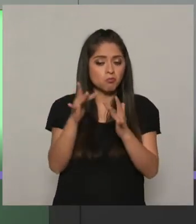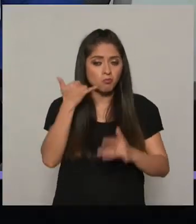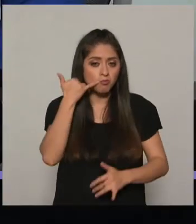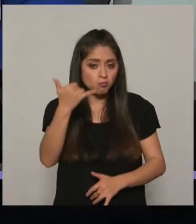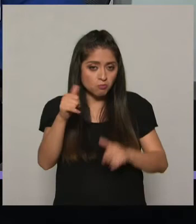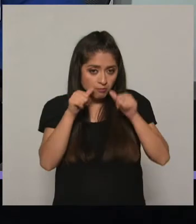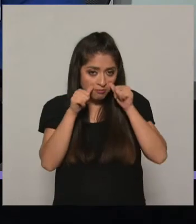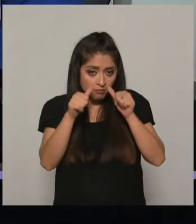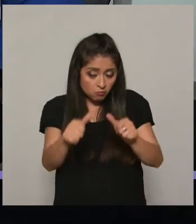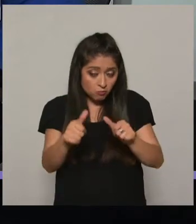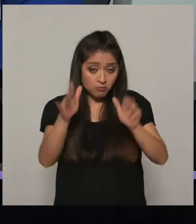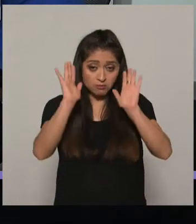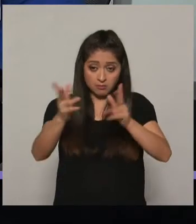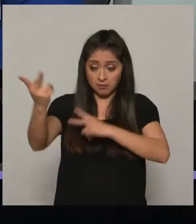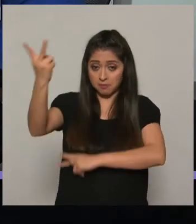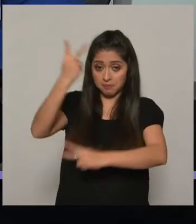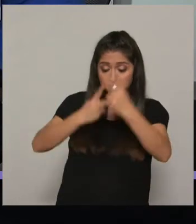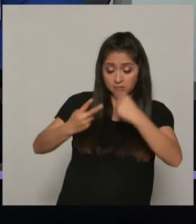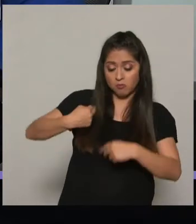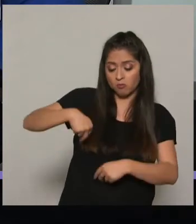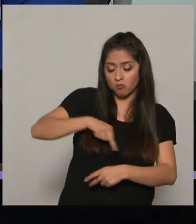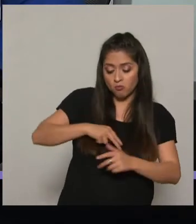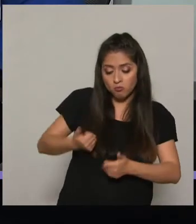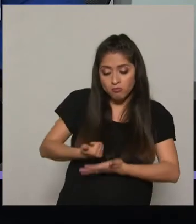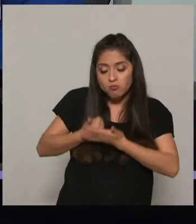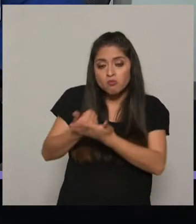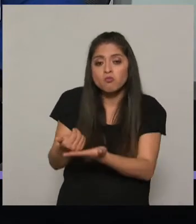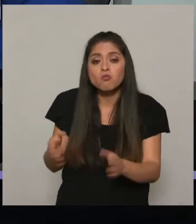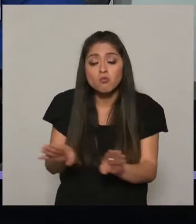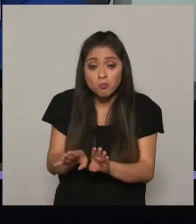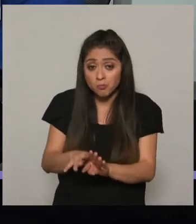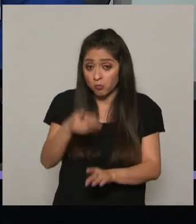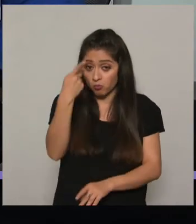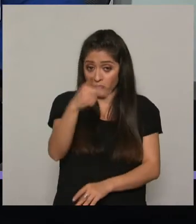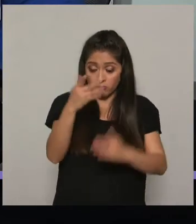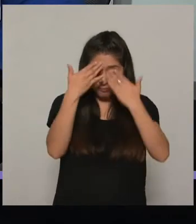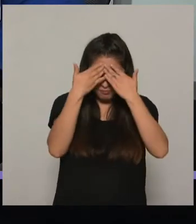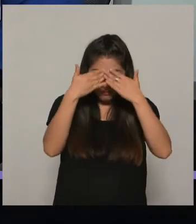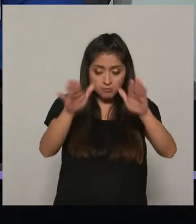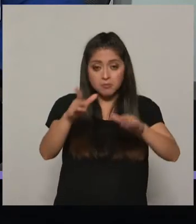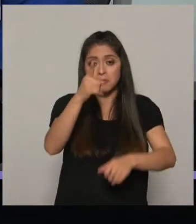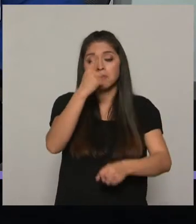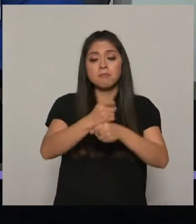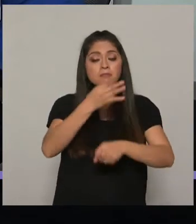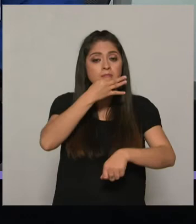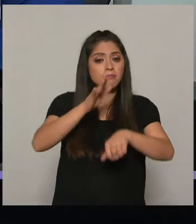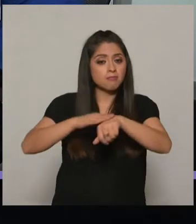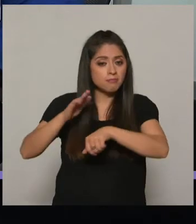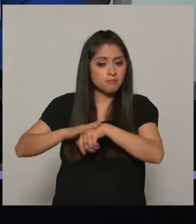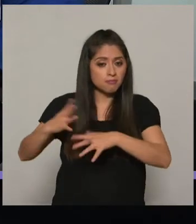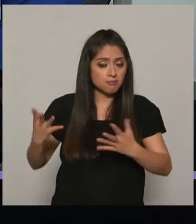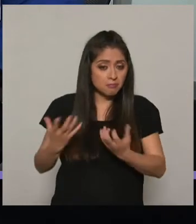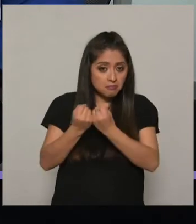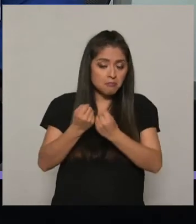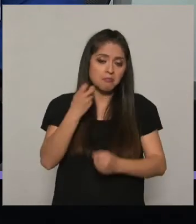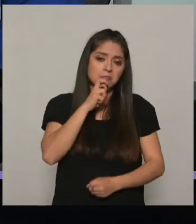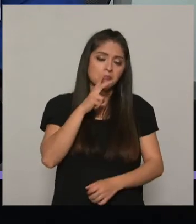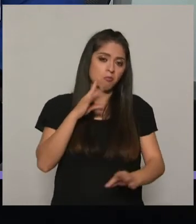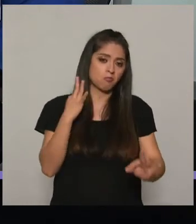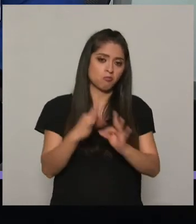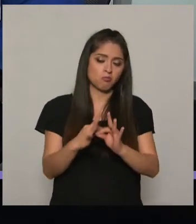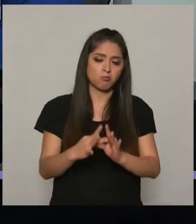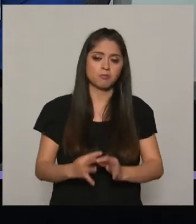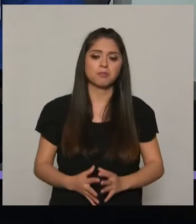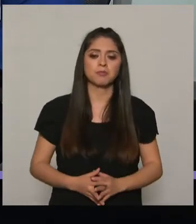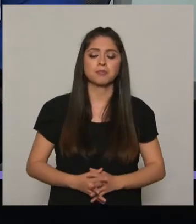llegarán en su momento y nosotros ver de qué manera podemos ayudar. Pero si tenemos ese conocimiento básico de primeros auxilios, estaría perfecto. Mire, qué importante propuesta.